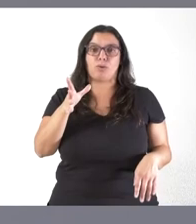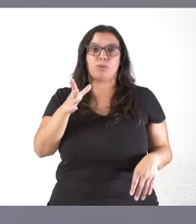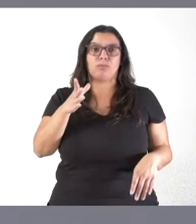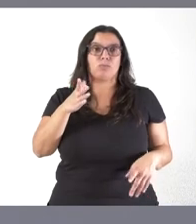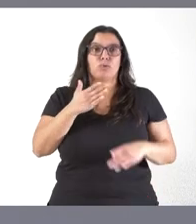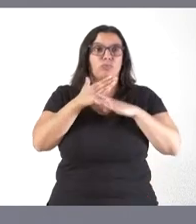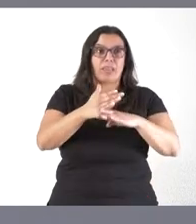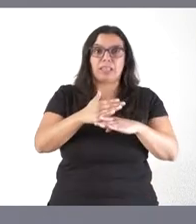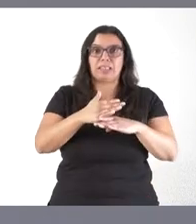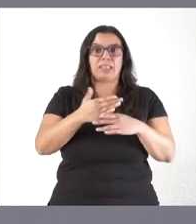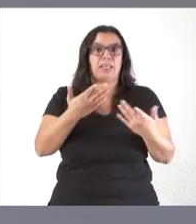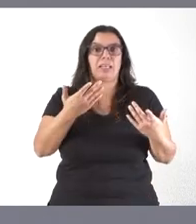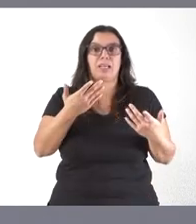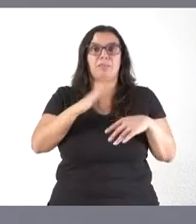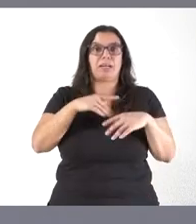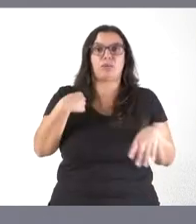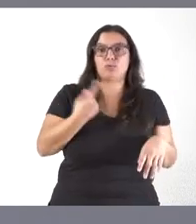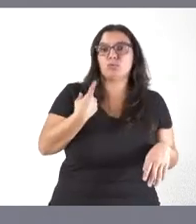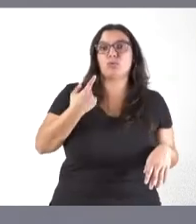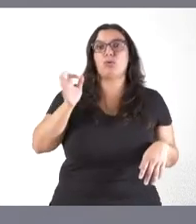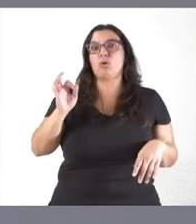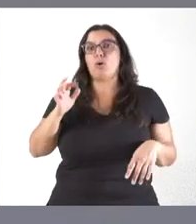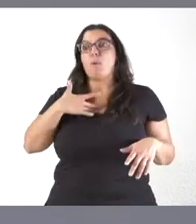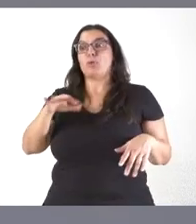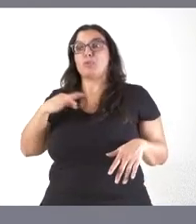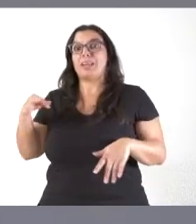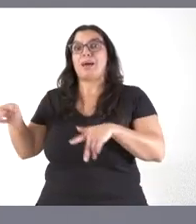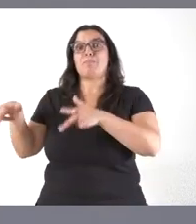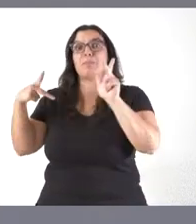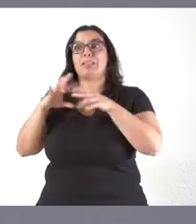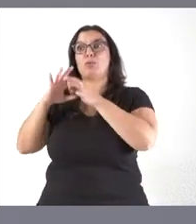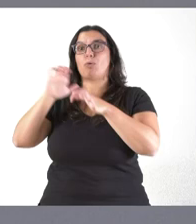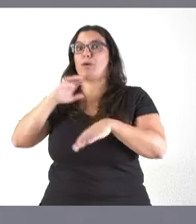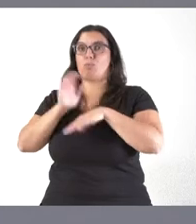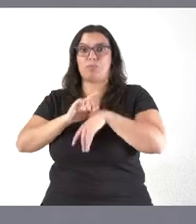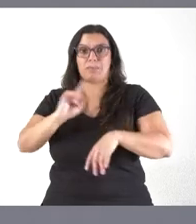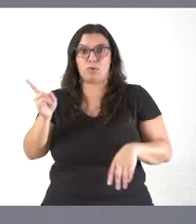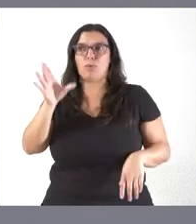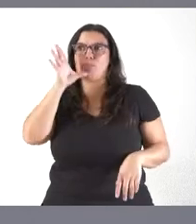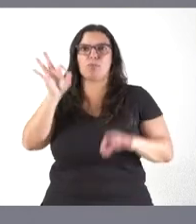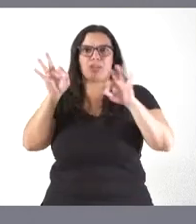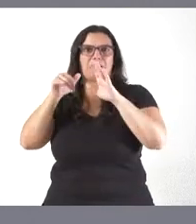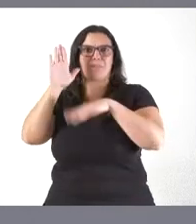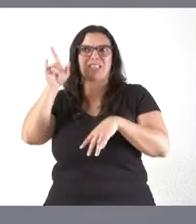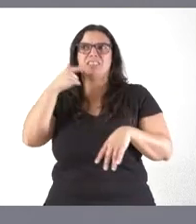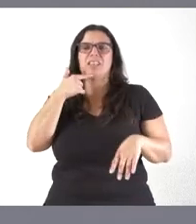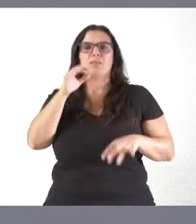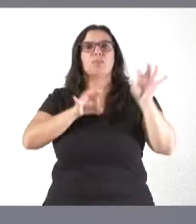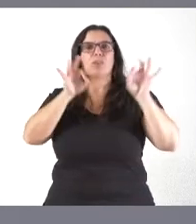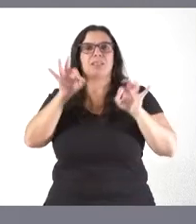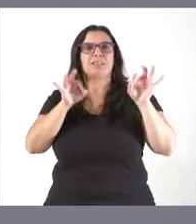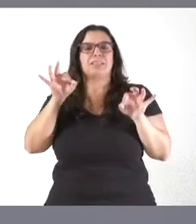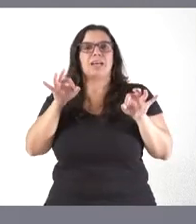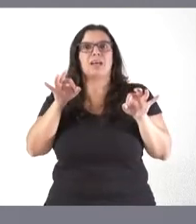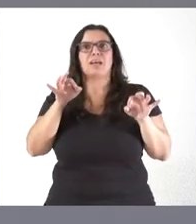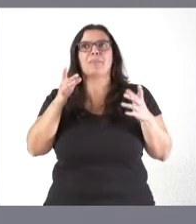nuestra expectativas ni satisface tampoco las posibilidades que la Unión Europea generó al respecto que era un porcentaje mayor porque la europea ha hablado un porcentaje pero lo